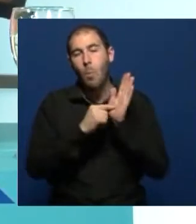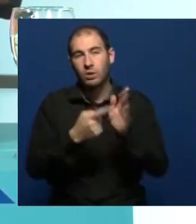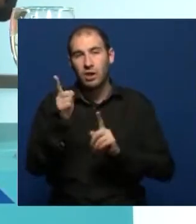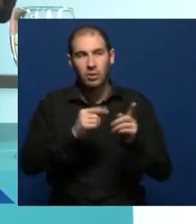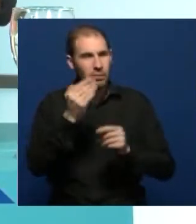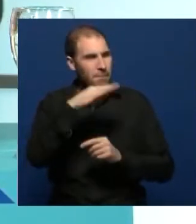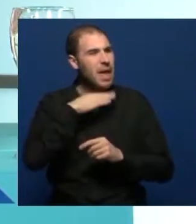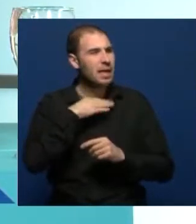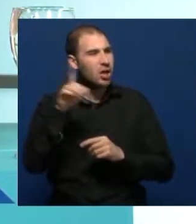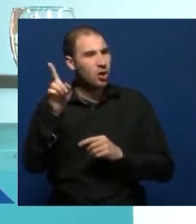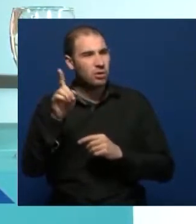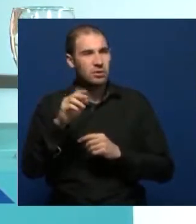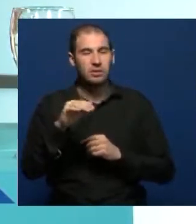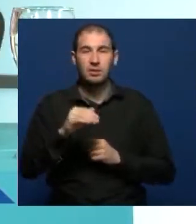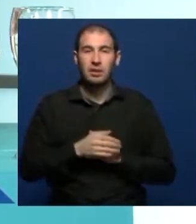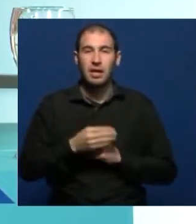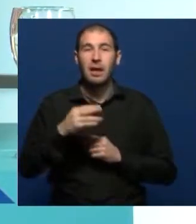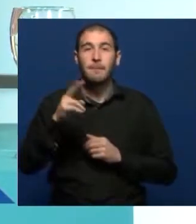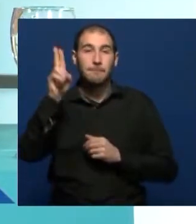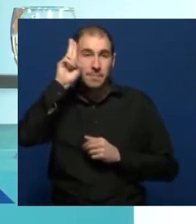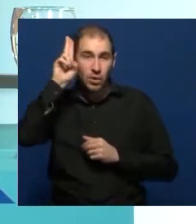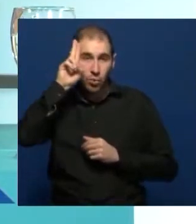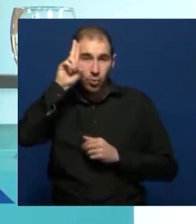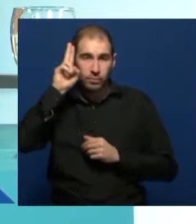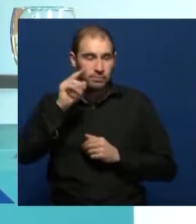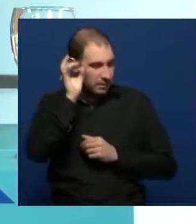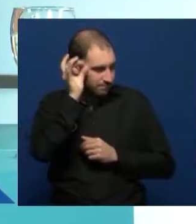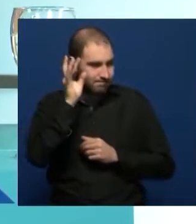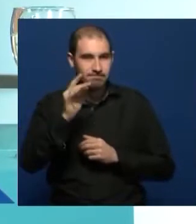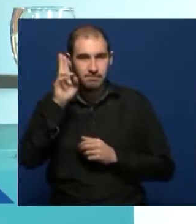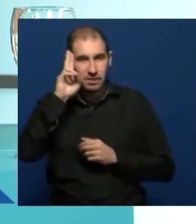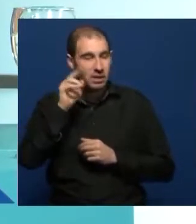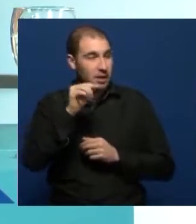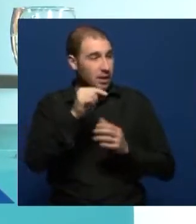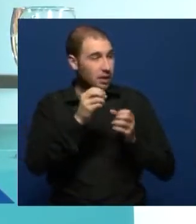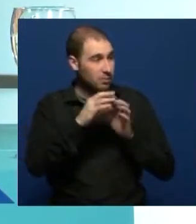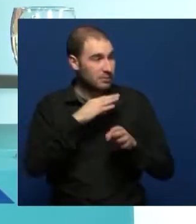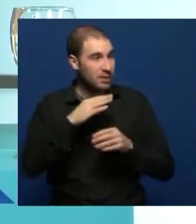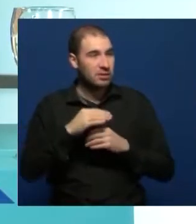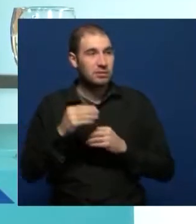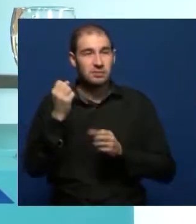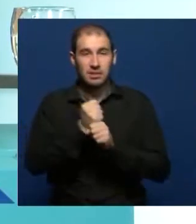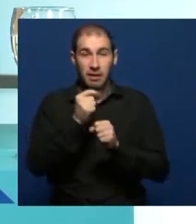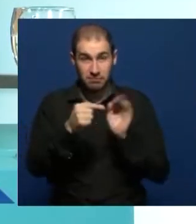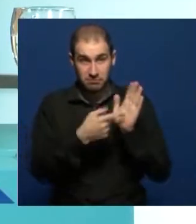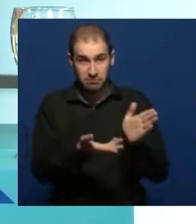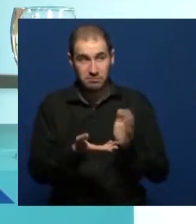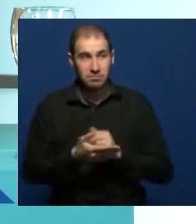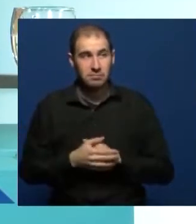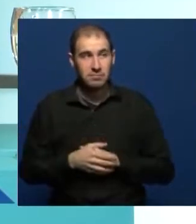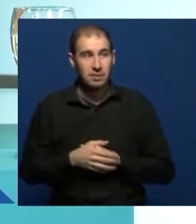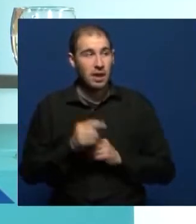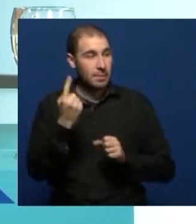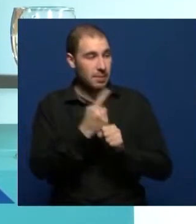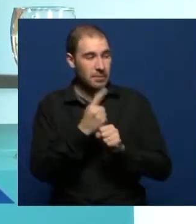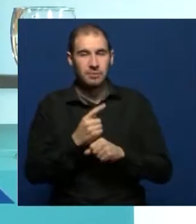artista mexicana, ¿no? Es una artista peruana. Ah, peruana, perdón. Sí. De que trabaja mexicano, ahí. Perfecto, ahí está el